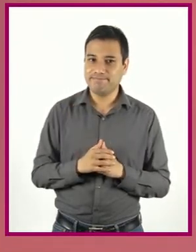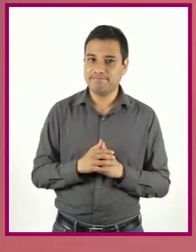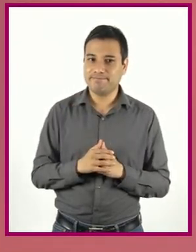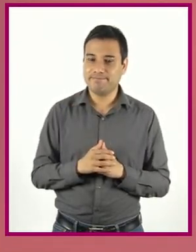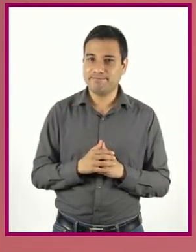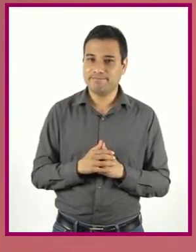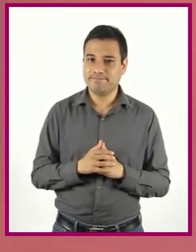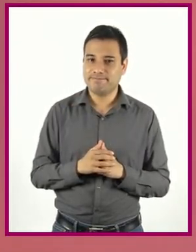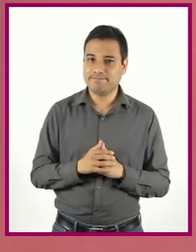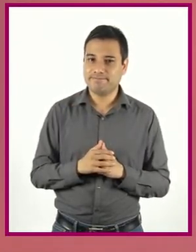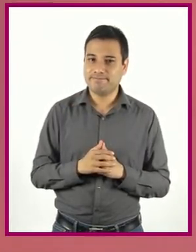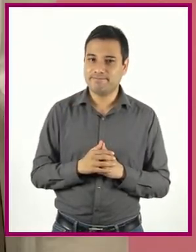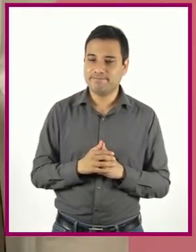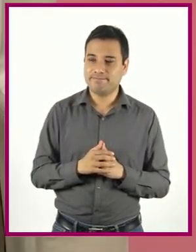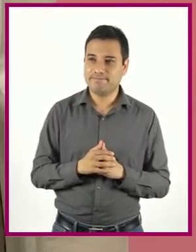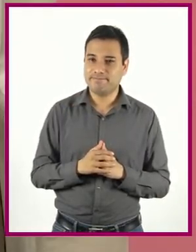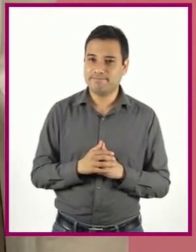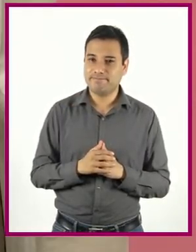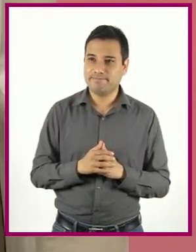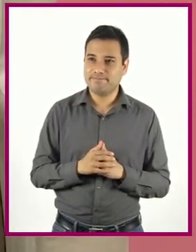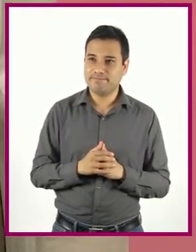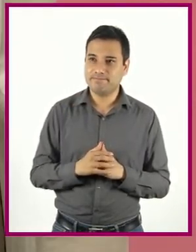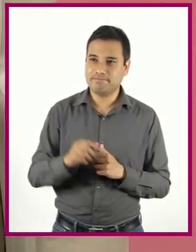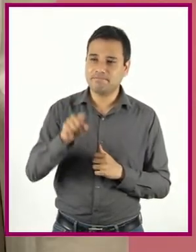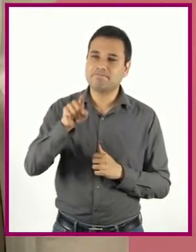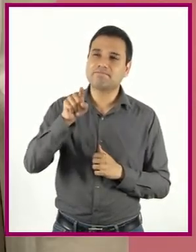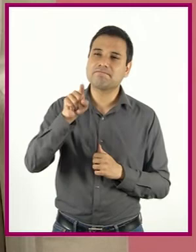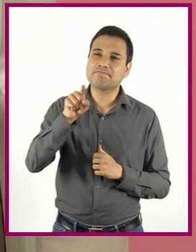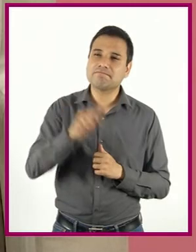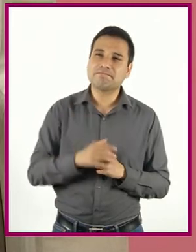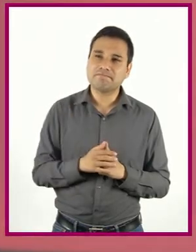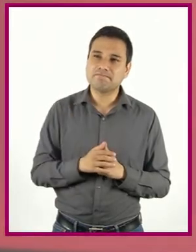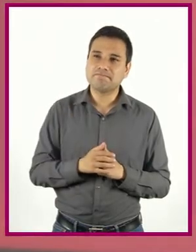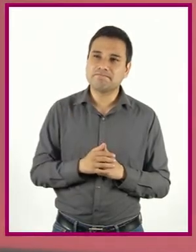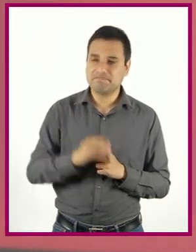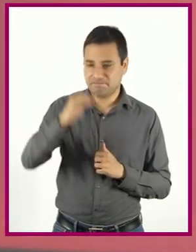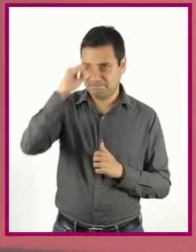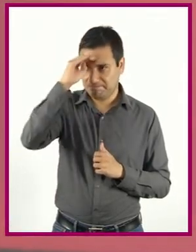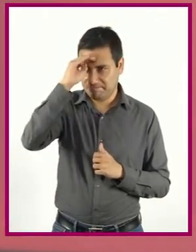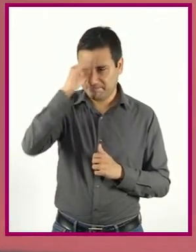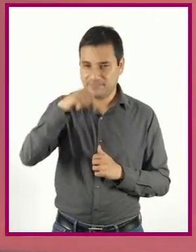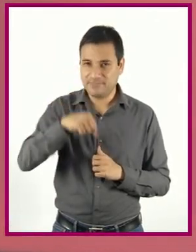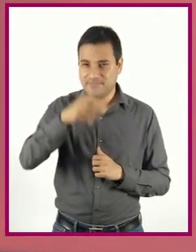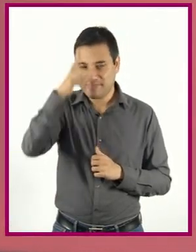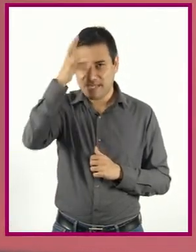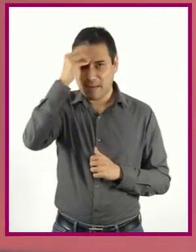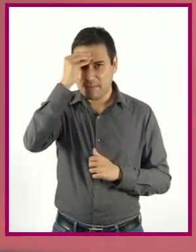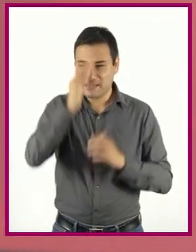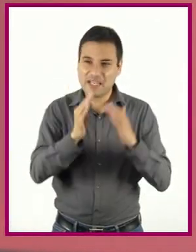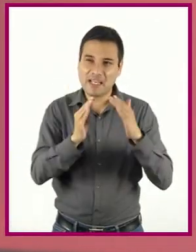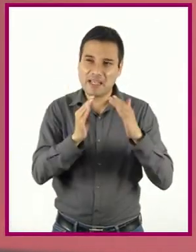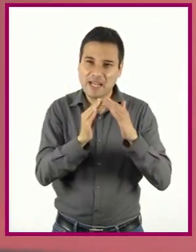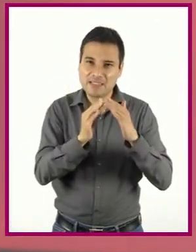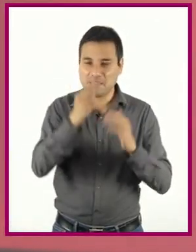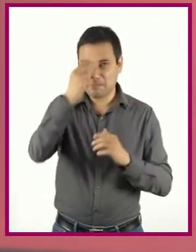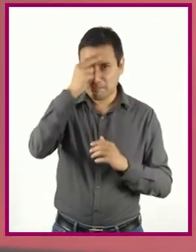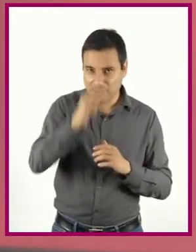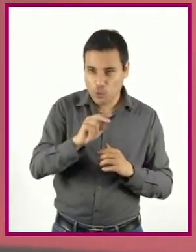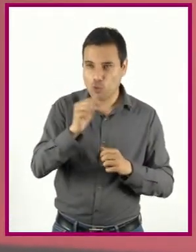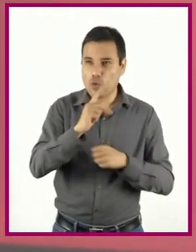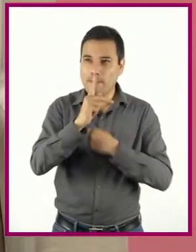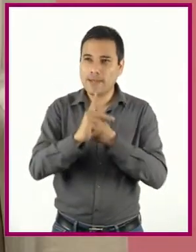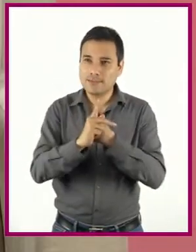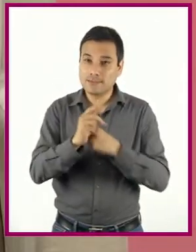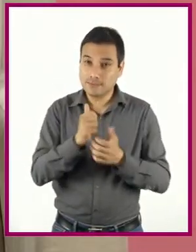desempeñó, ¿qué tan valiosas considera las aportaciones de la estrategia Aprende en Casa para México y otros países del